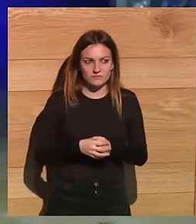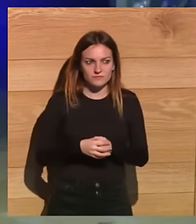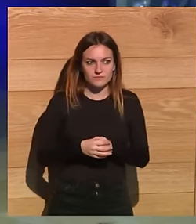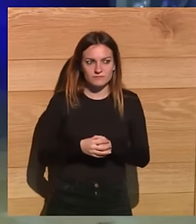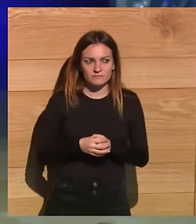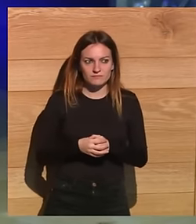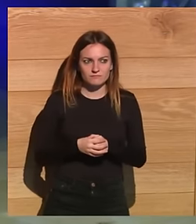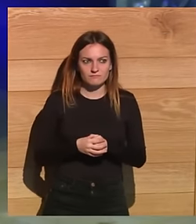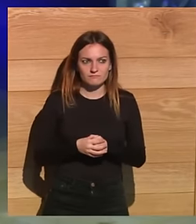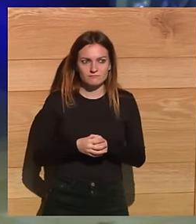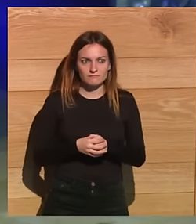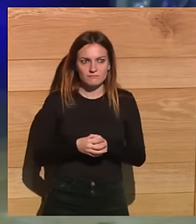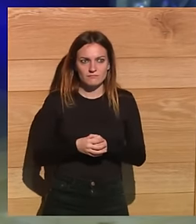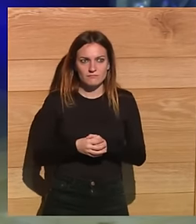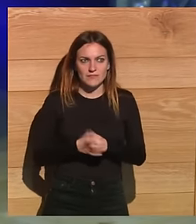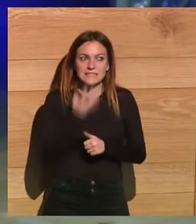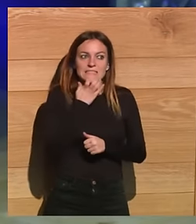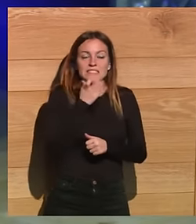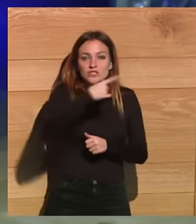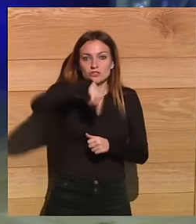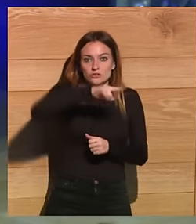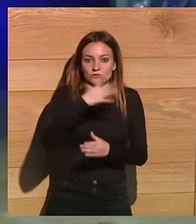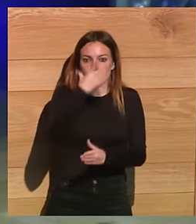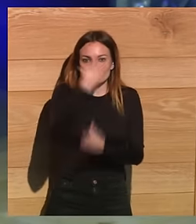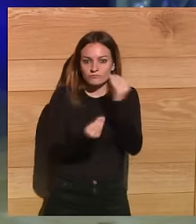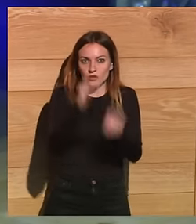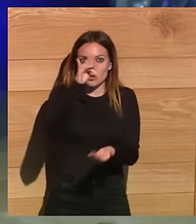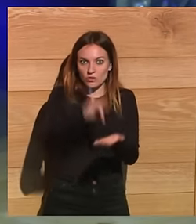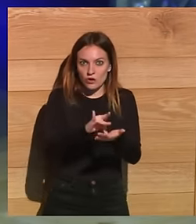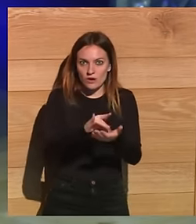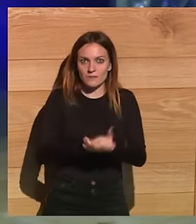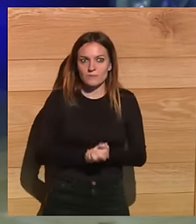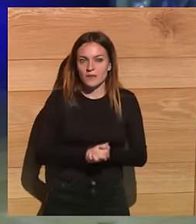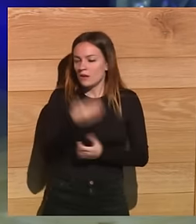Esto es cuando cometemos un error.